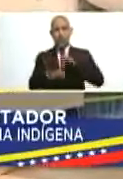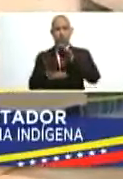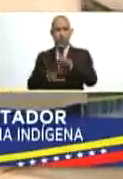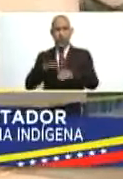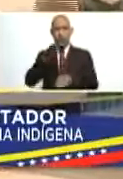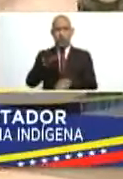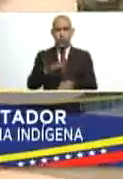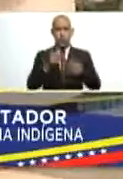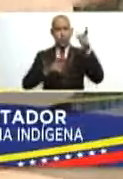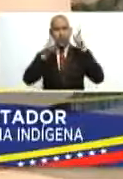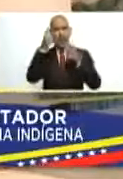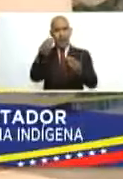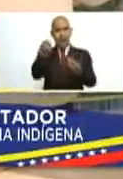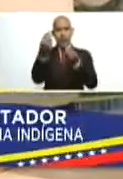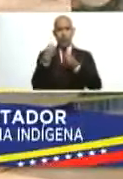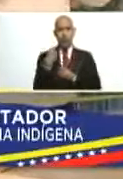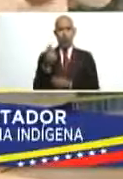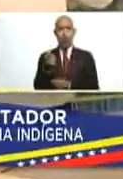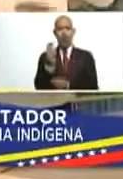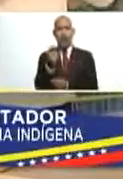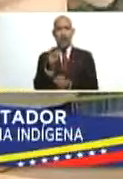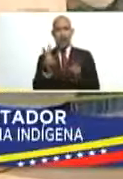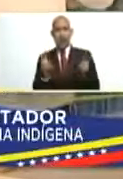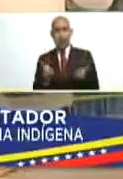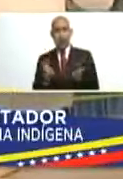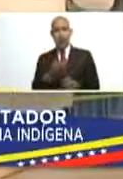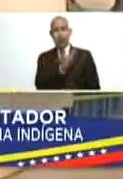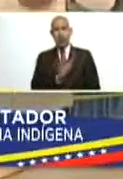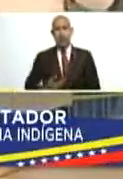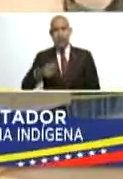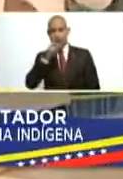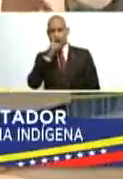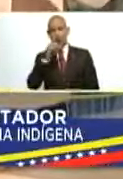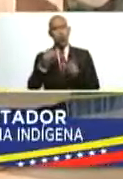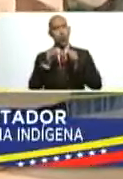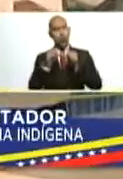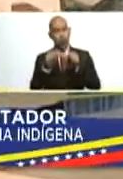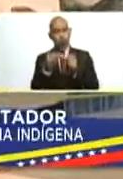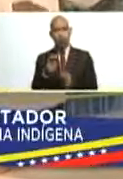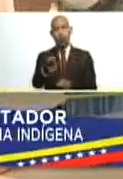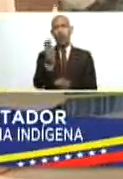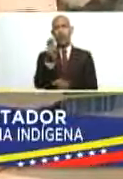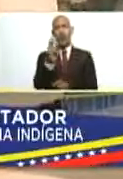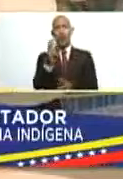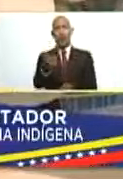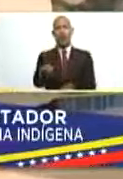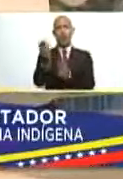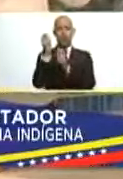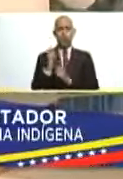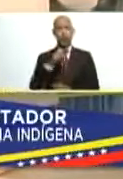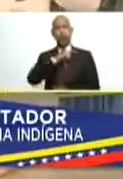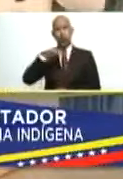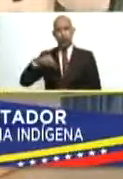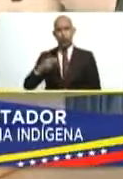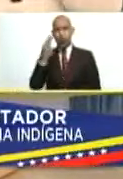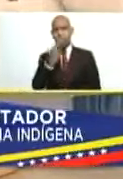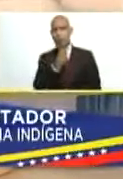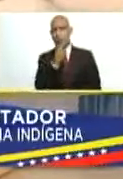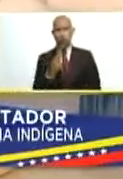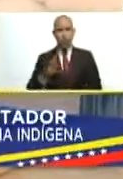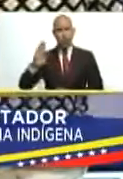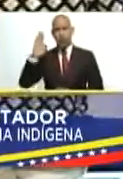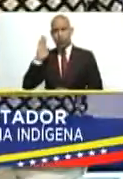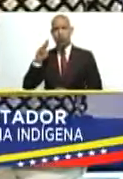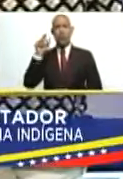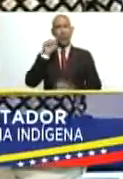dejado una tarea. Usted continúa con esa tarea, con ese legado, y hoy nosotros ratificamos ese compromiso en poder defender